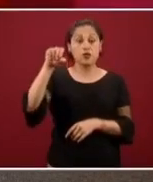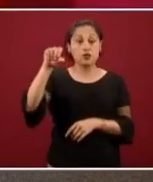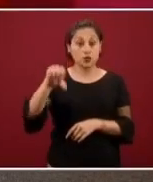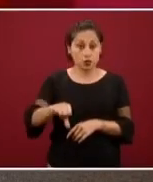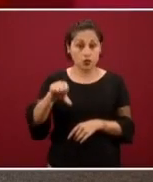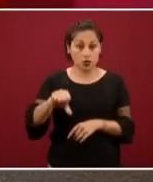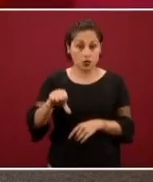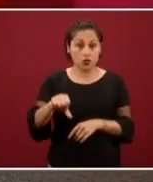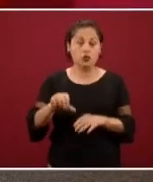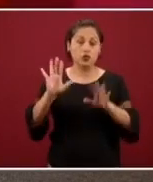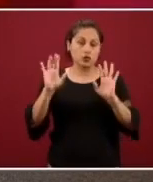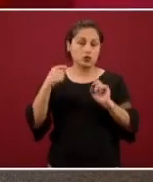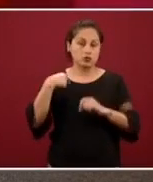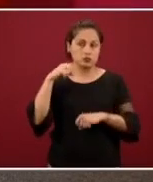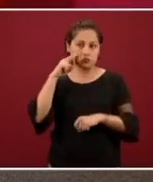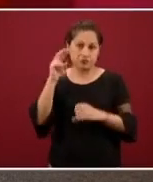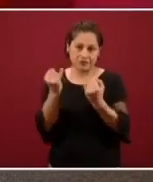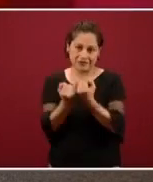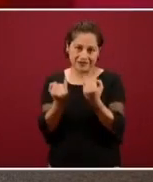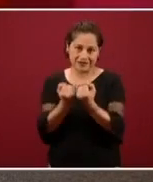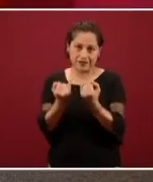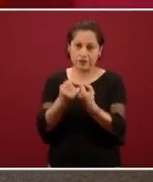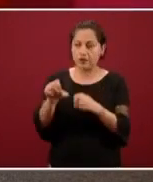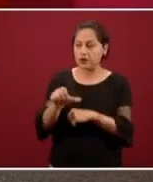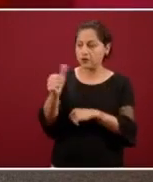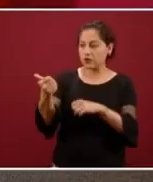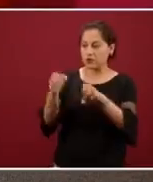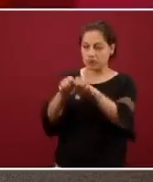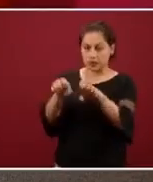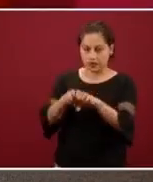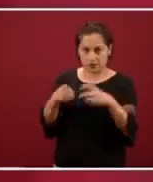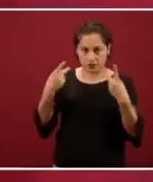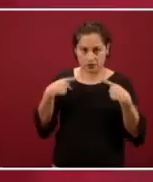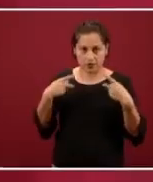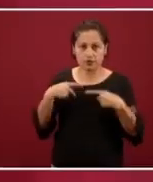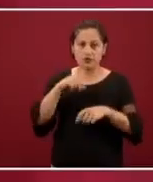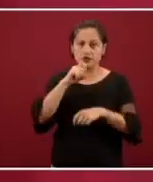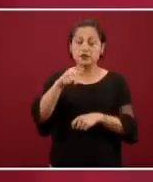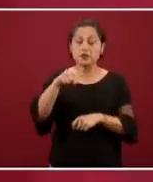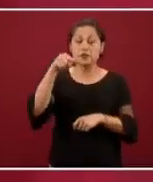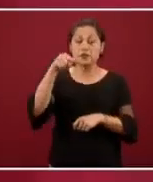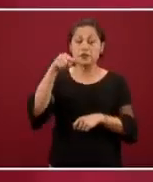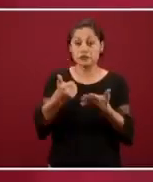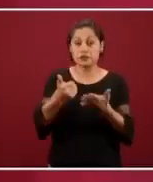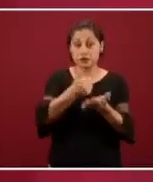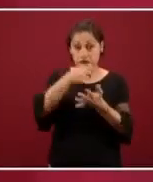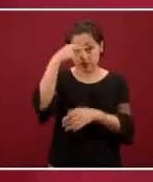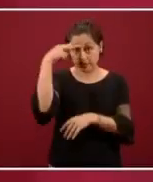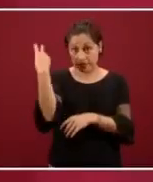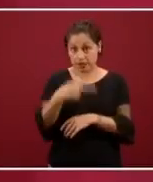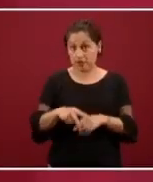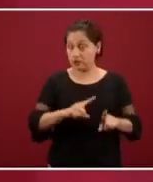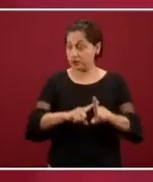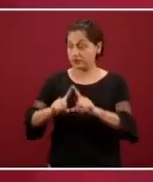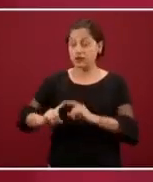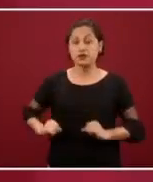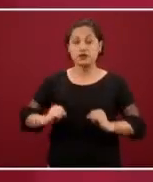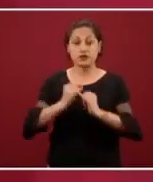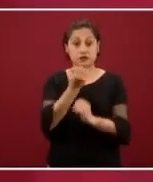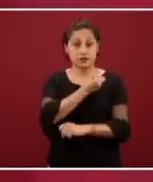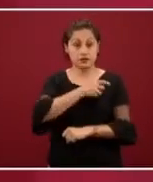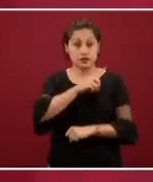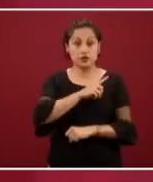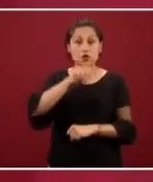igual que ustedes, con el resto del equipo, y los servicios de salud de la Ciudad de México, o sea, hoy el Gobierno de la Ciudad de